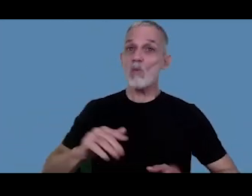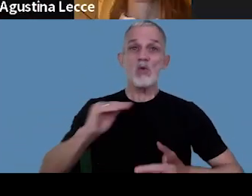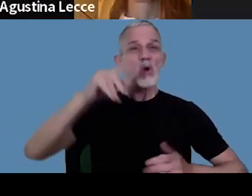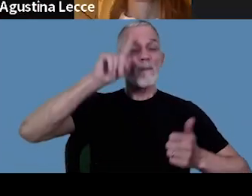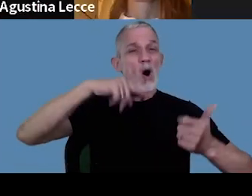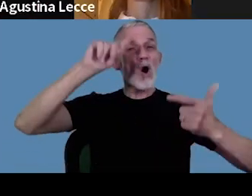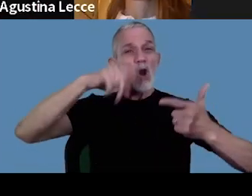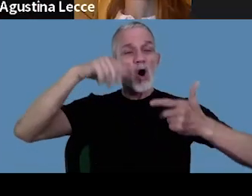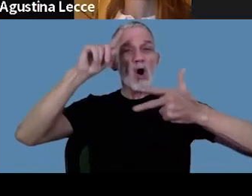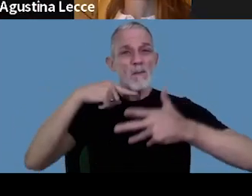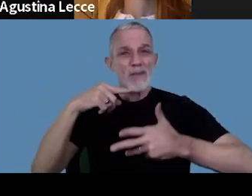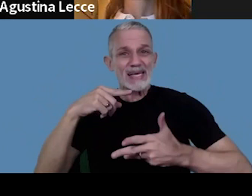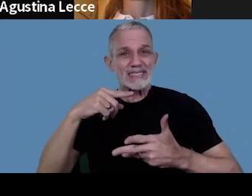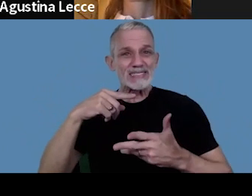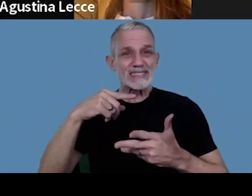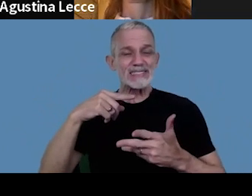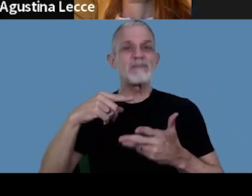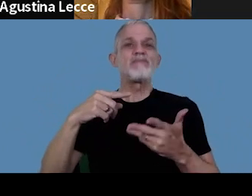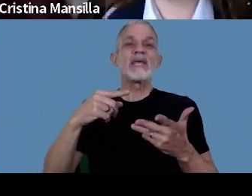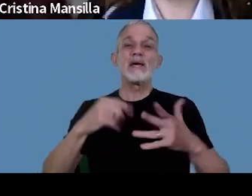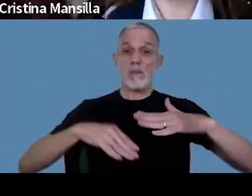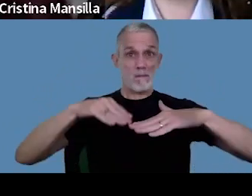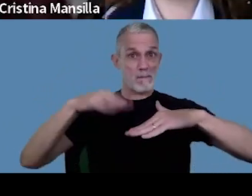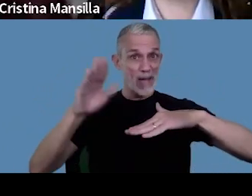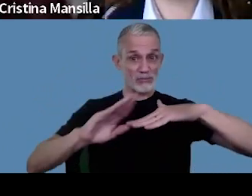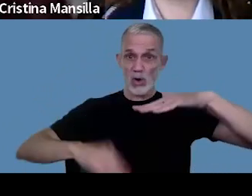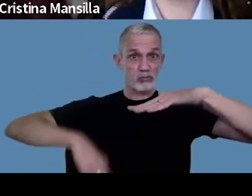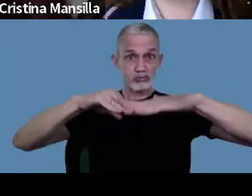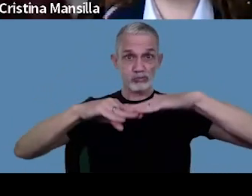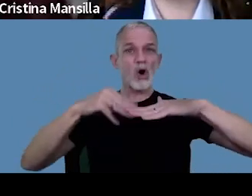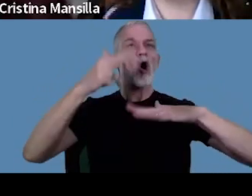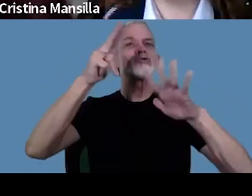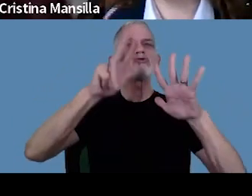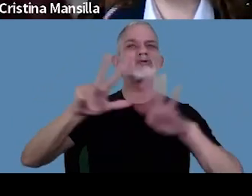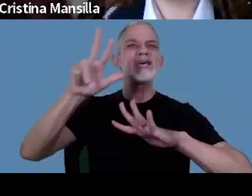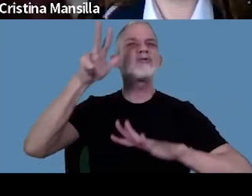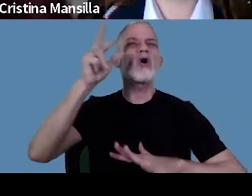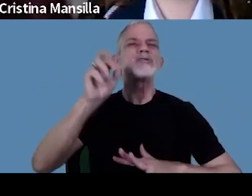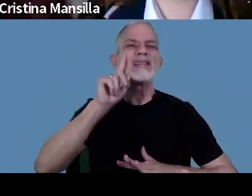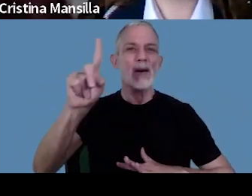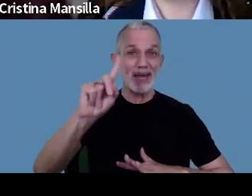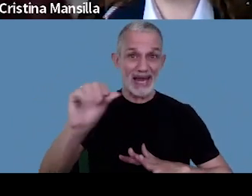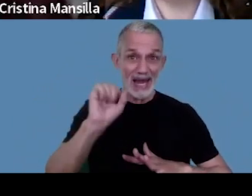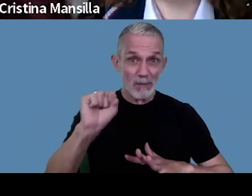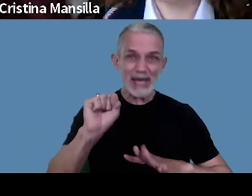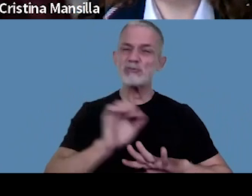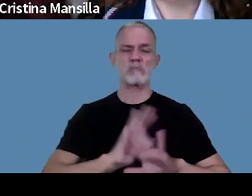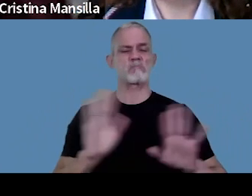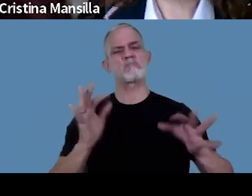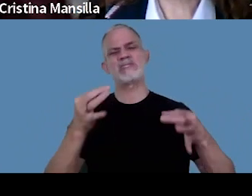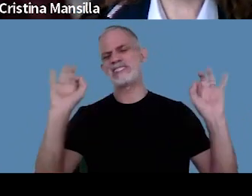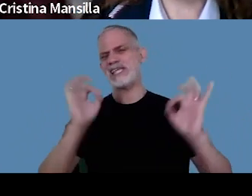el promedio, no supere la suma de 880.000 pesos, va a estar